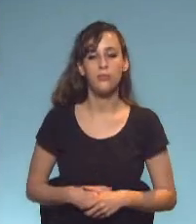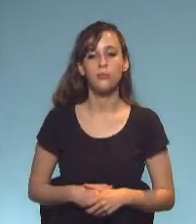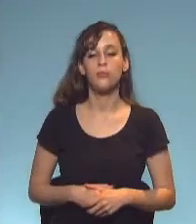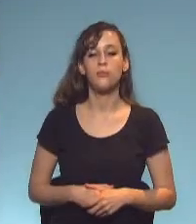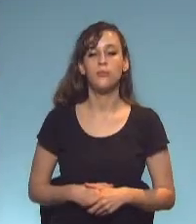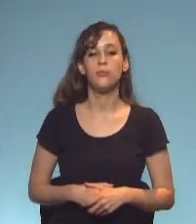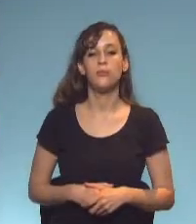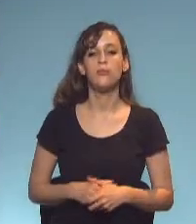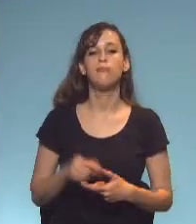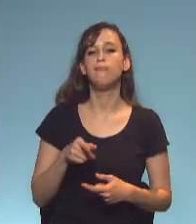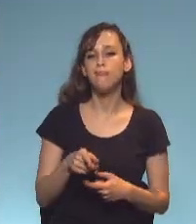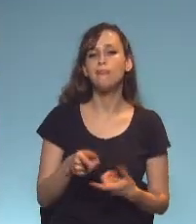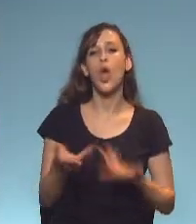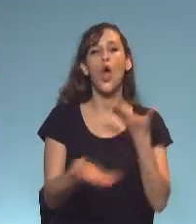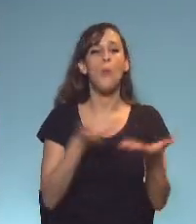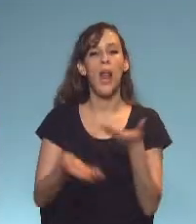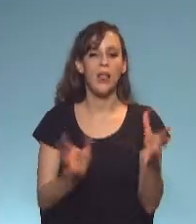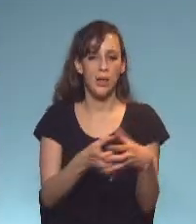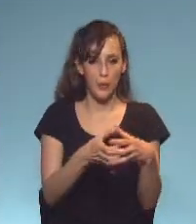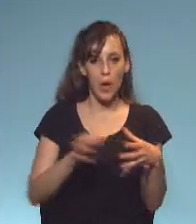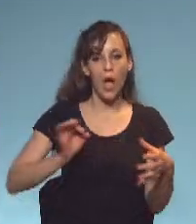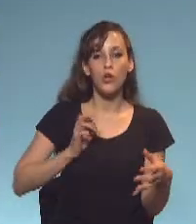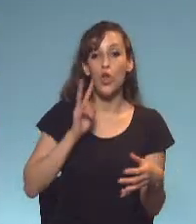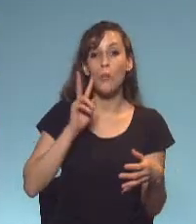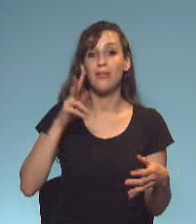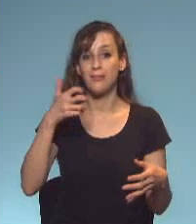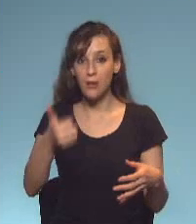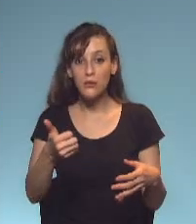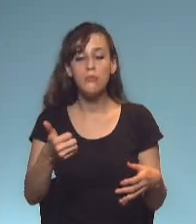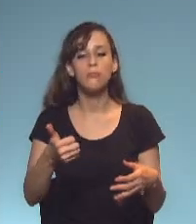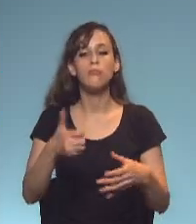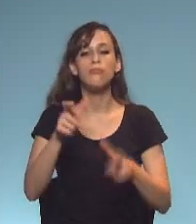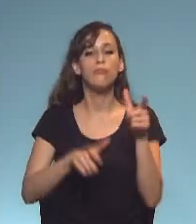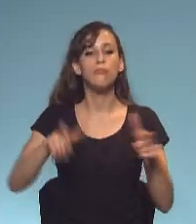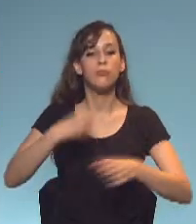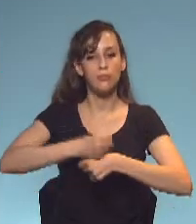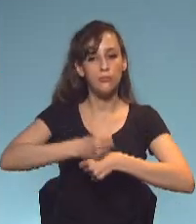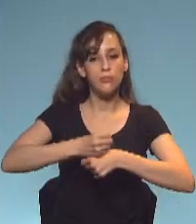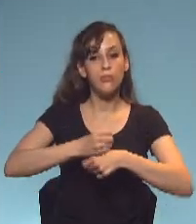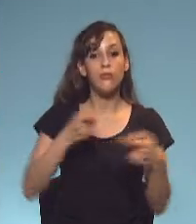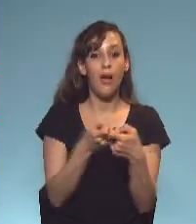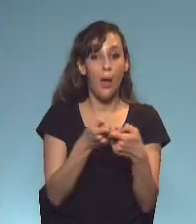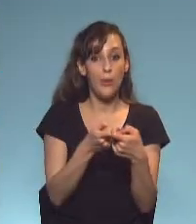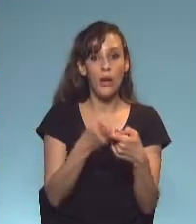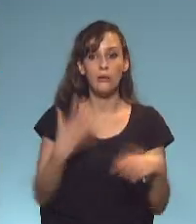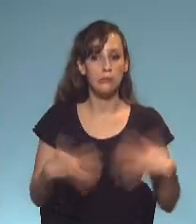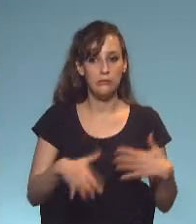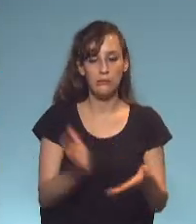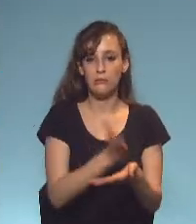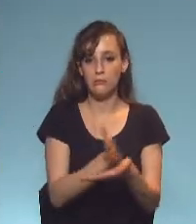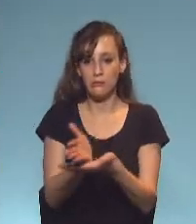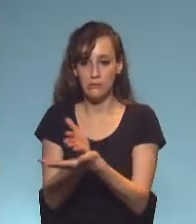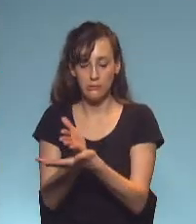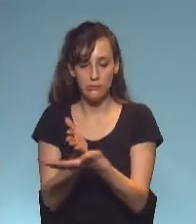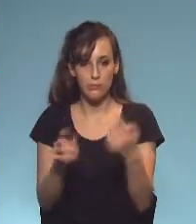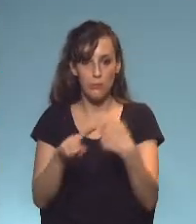Constituidos en cooperativa desde el año 2006, los trabajadores de la fábrica Arrufat trabajan contrarreloj para las Pascuas.